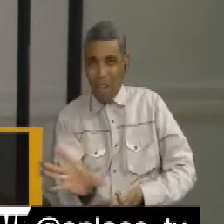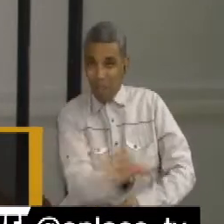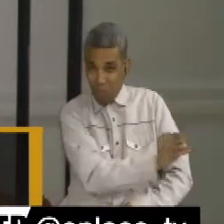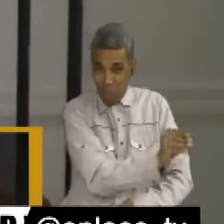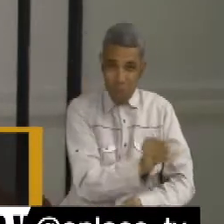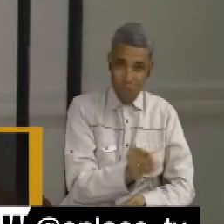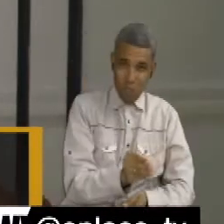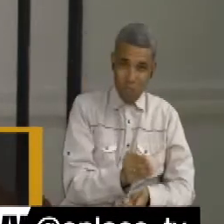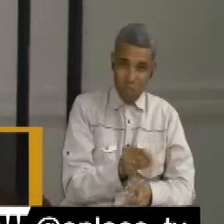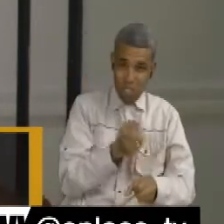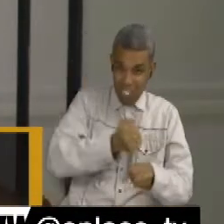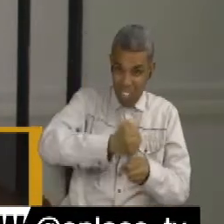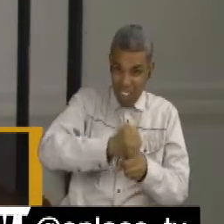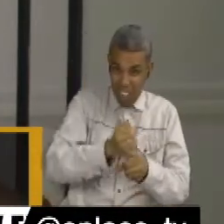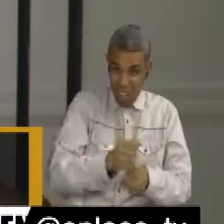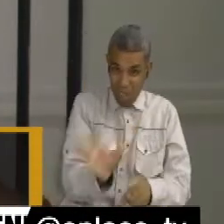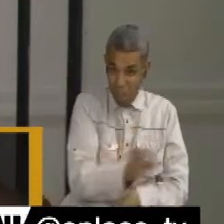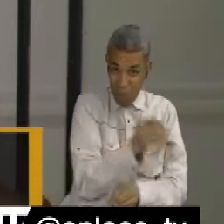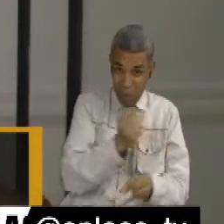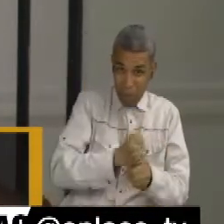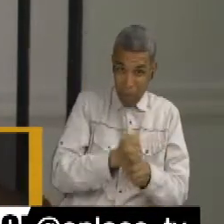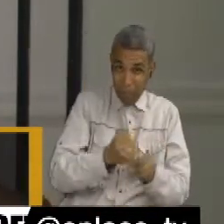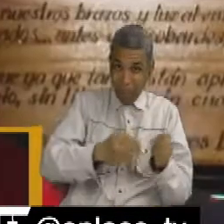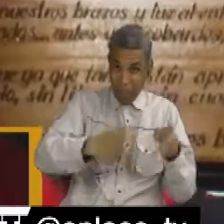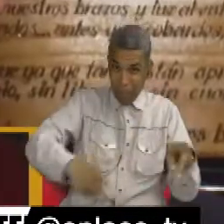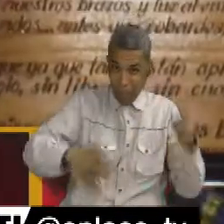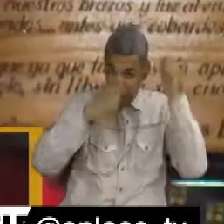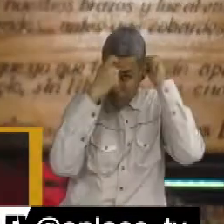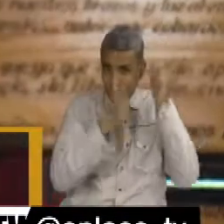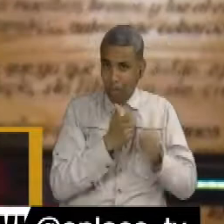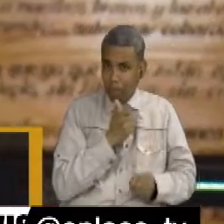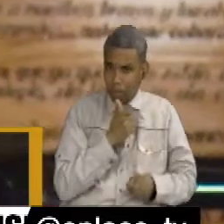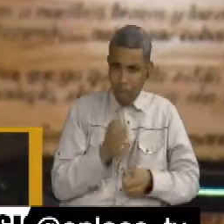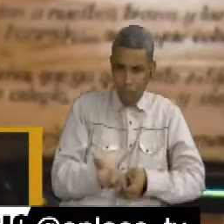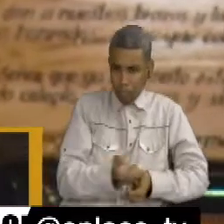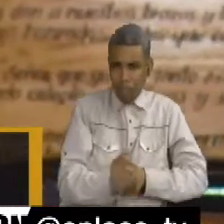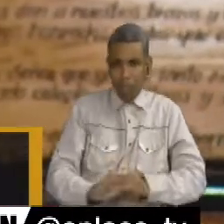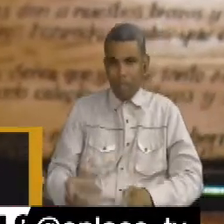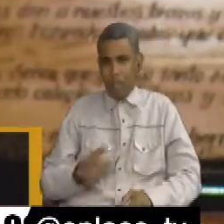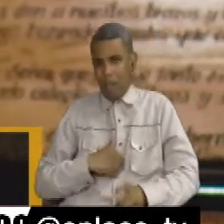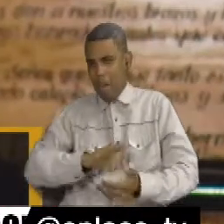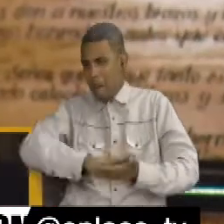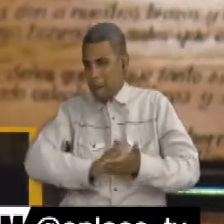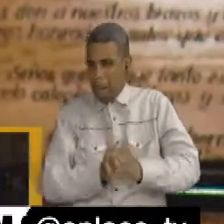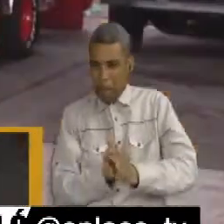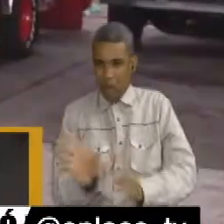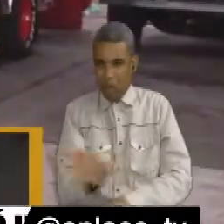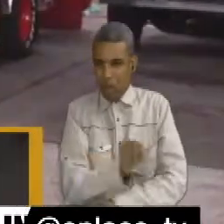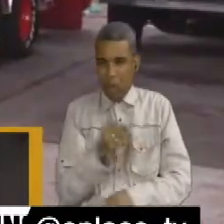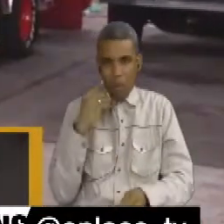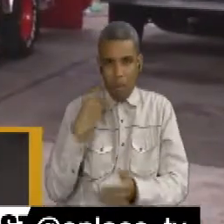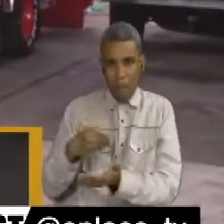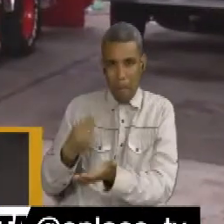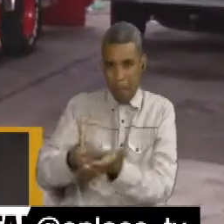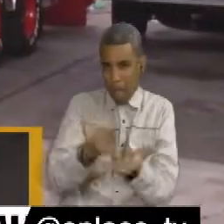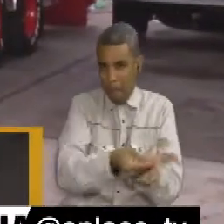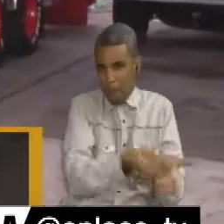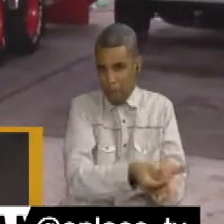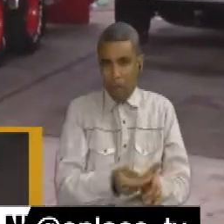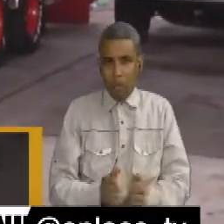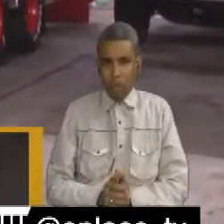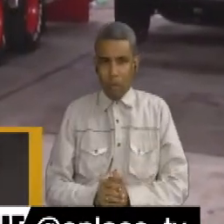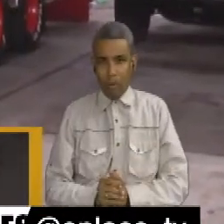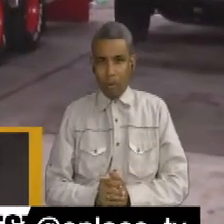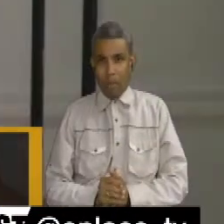31 de mayo. Estamos a paz y salvo con los bomberos hasta esa fecha. De acuerdo con el oficial, con las normas vigentes, el recurso del municipio no tendrá dificultades en